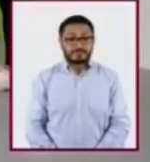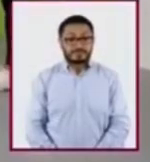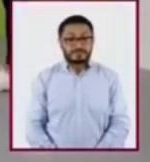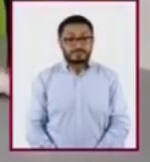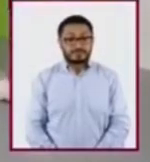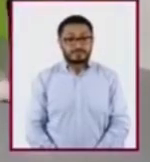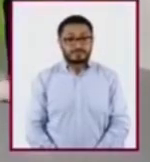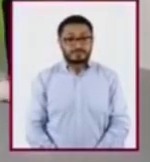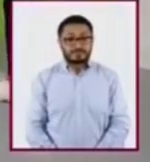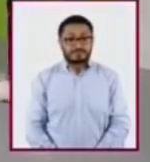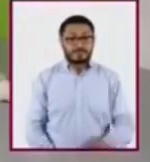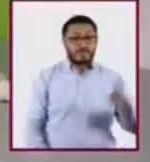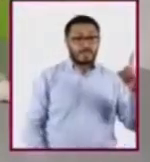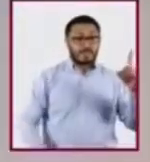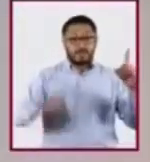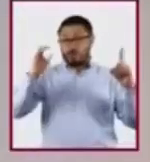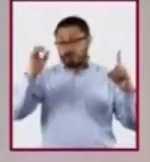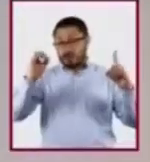Vamos 1-0.